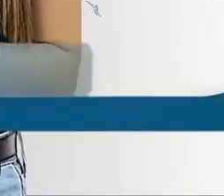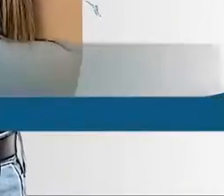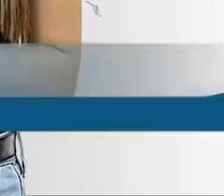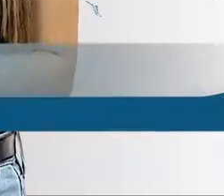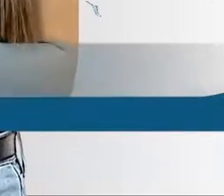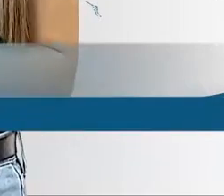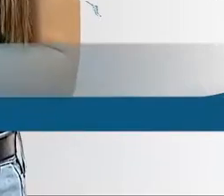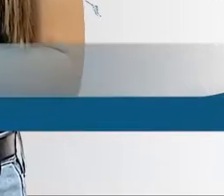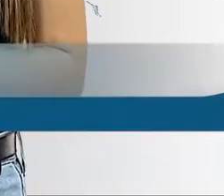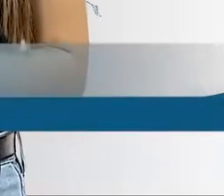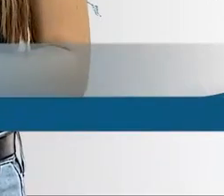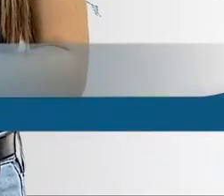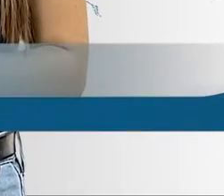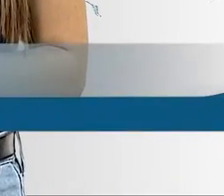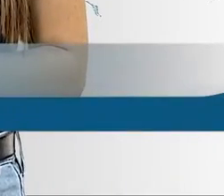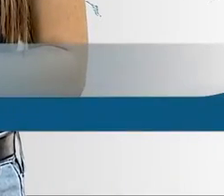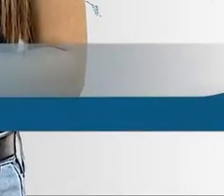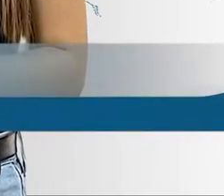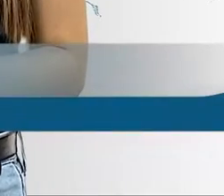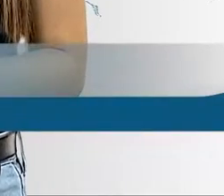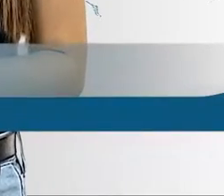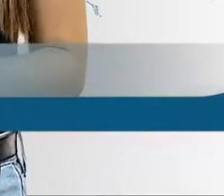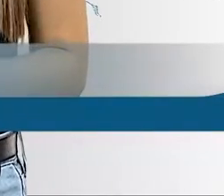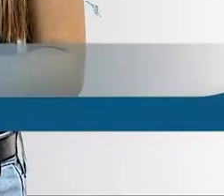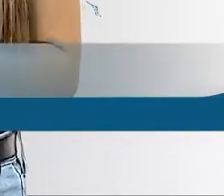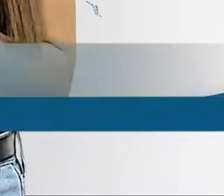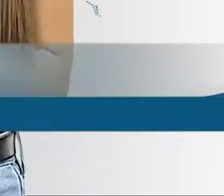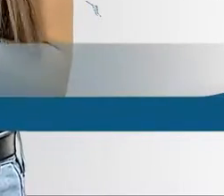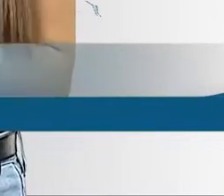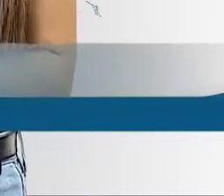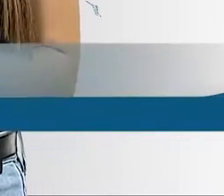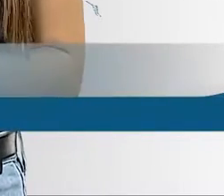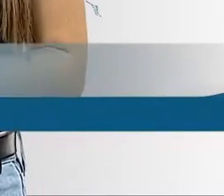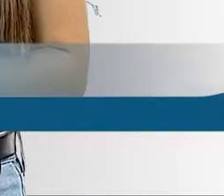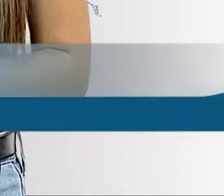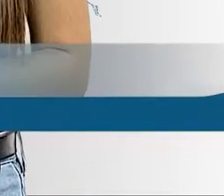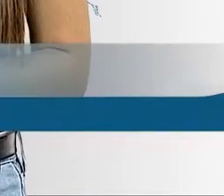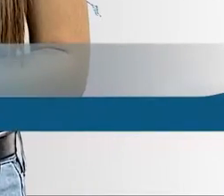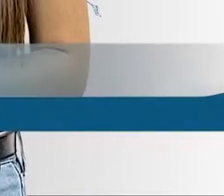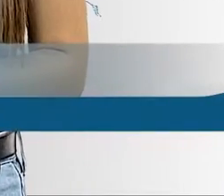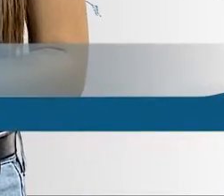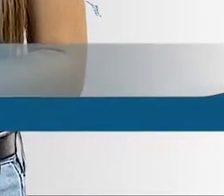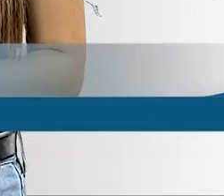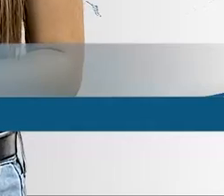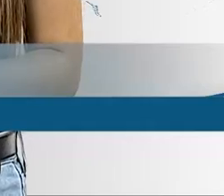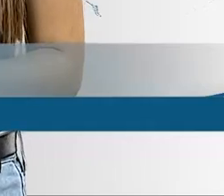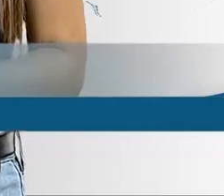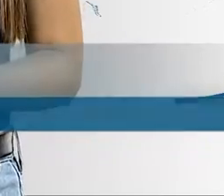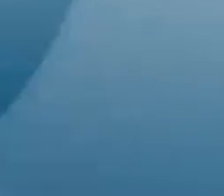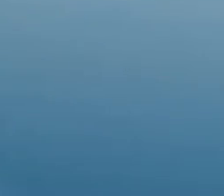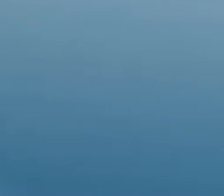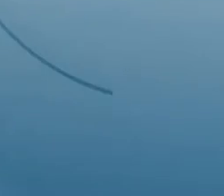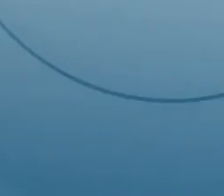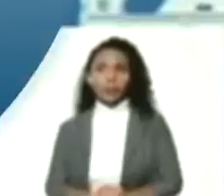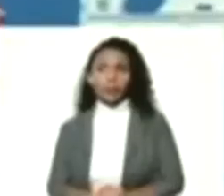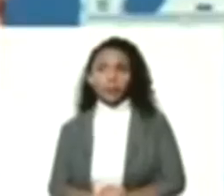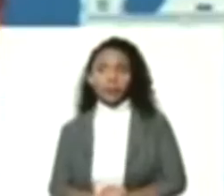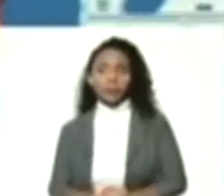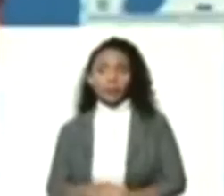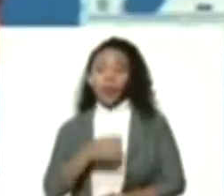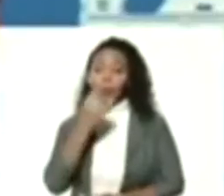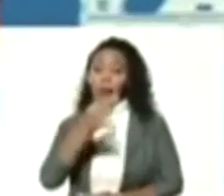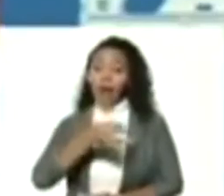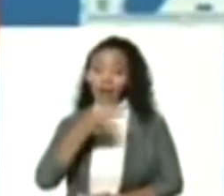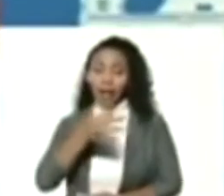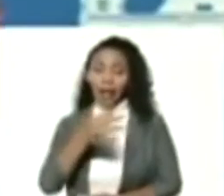póngale el ojo al 50% del pago que ha hecho Venezuela por 11 millones de dosis de vacunas del COVAX.